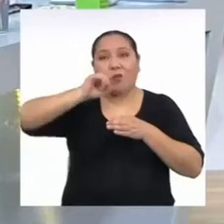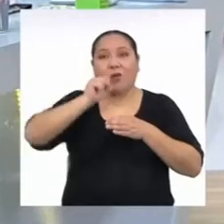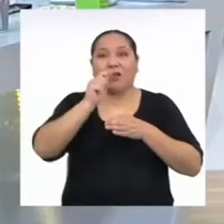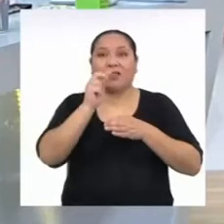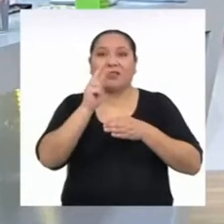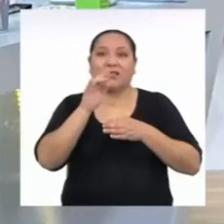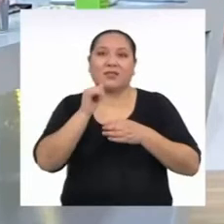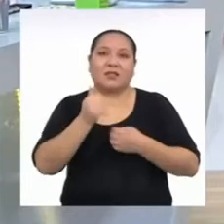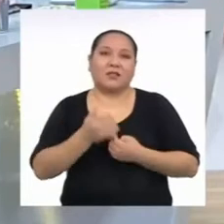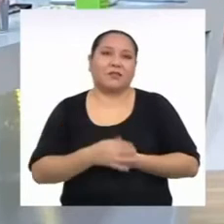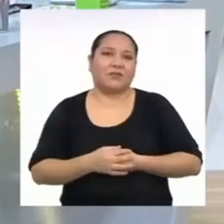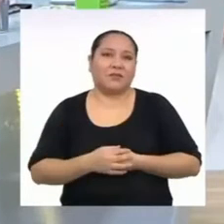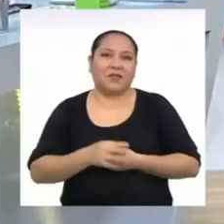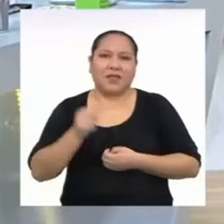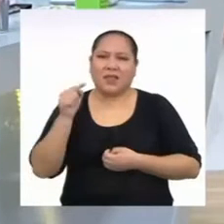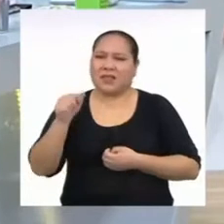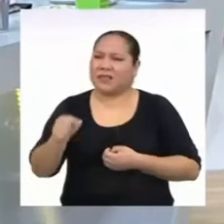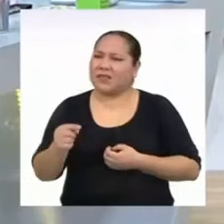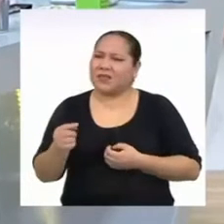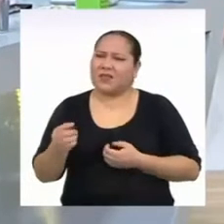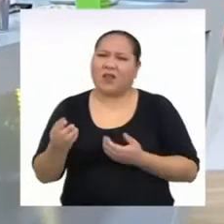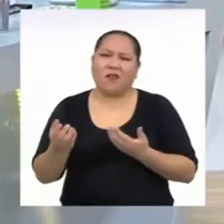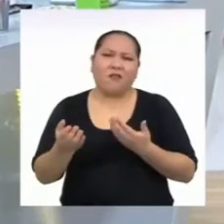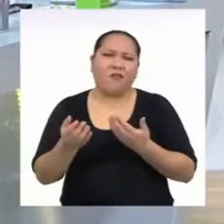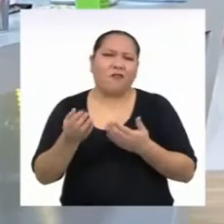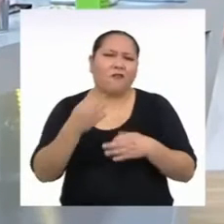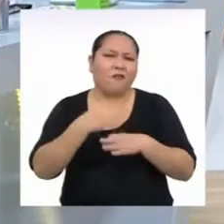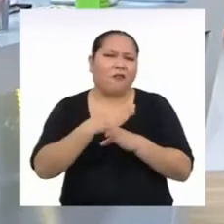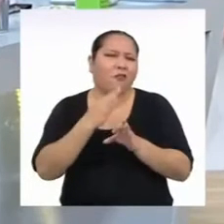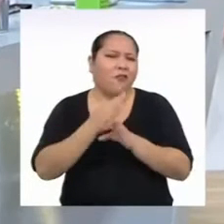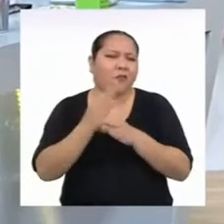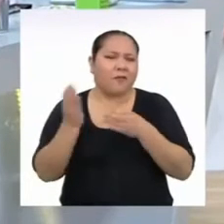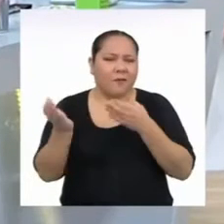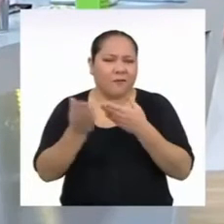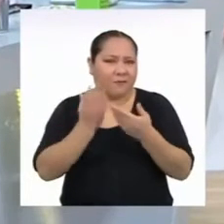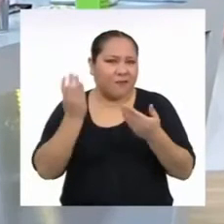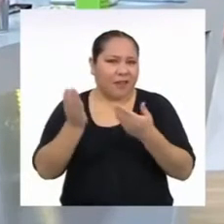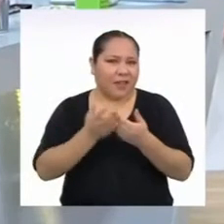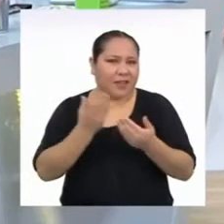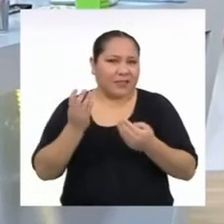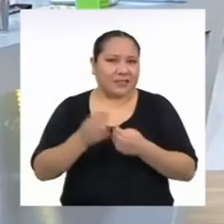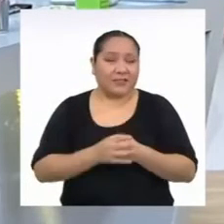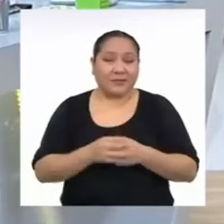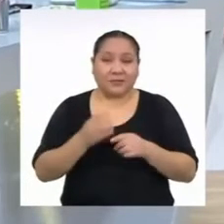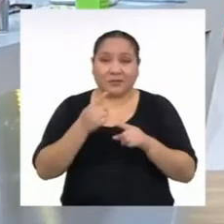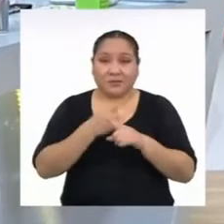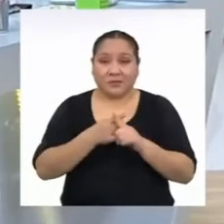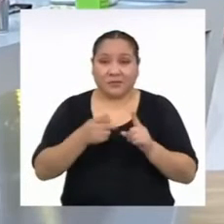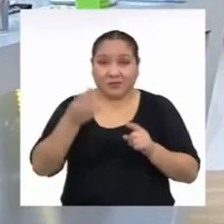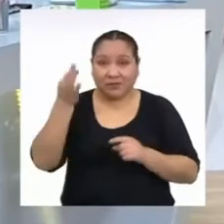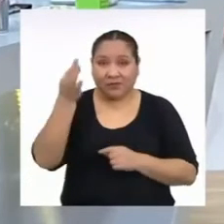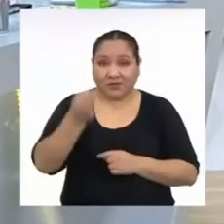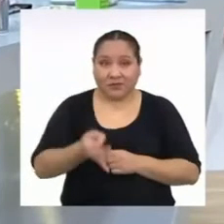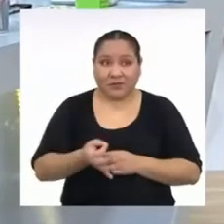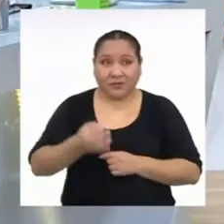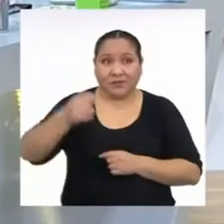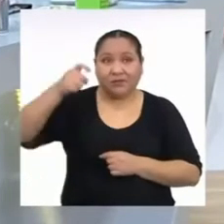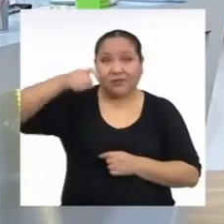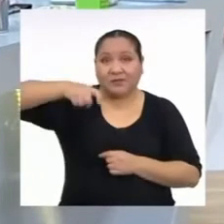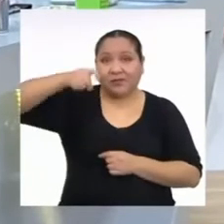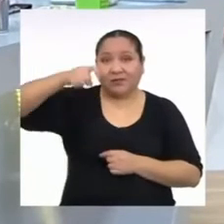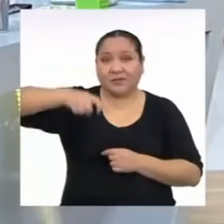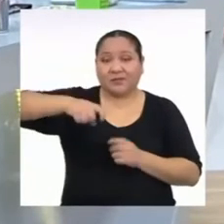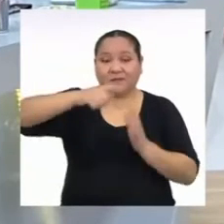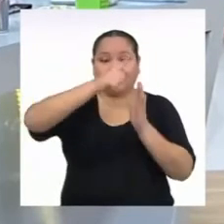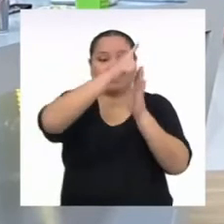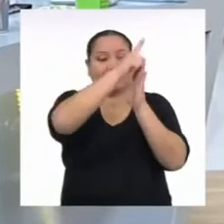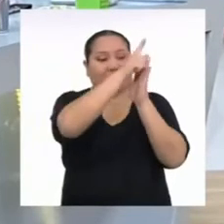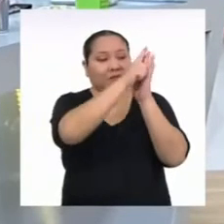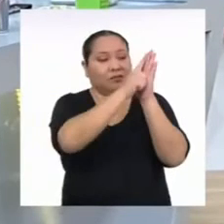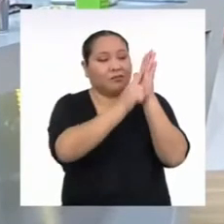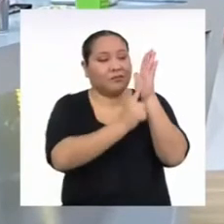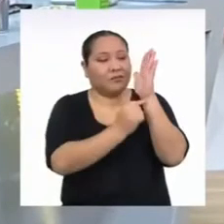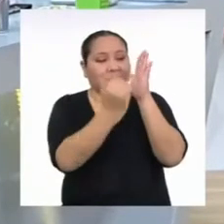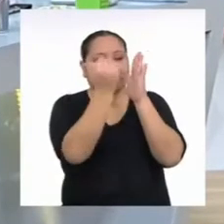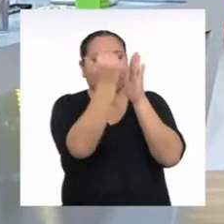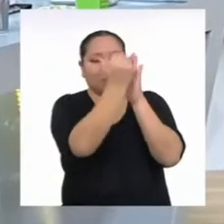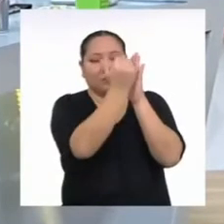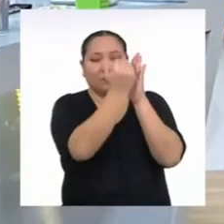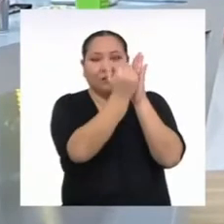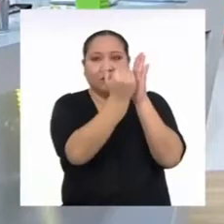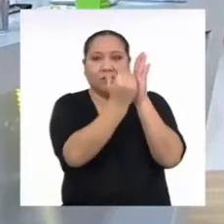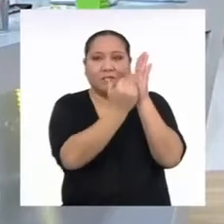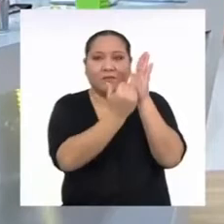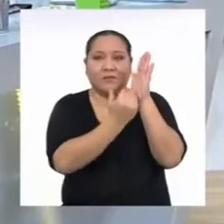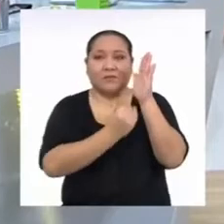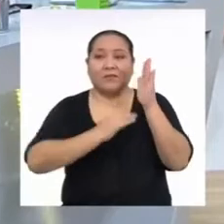de muestreo muy simple. Pero eso sí, para poder realizarlo necesito un listado de todos